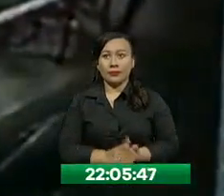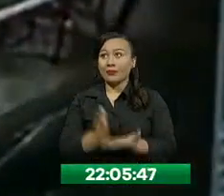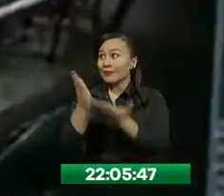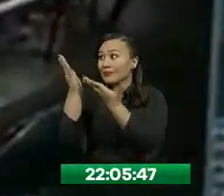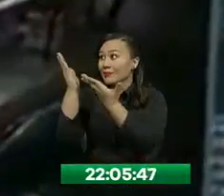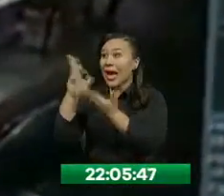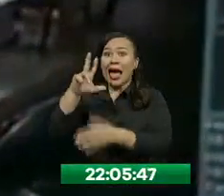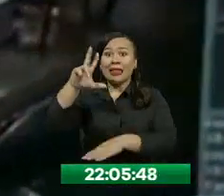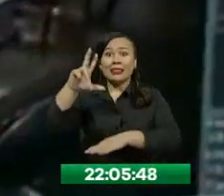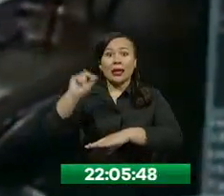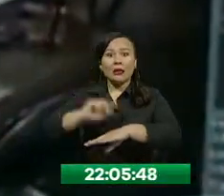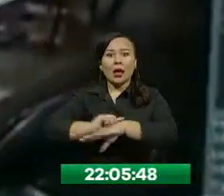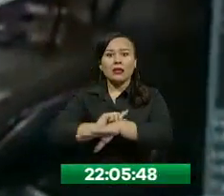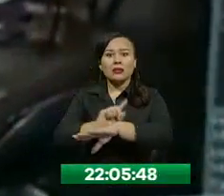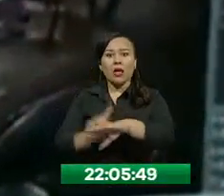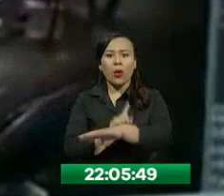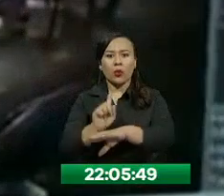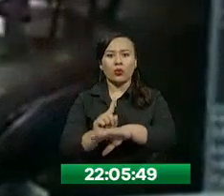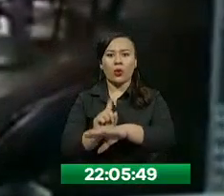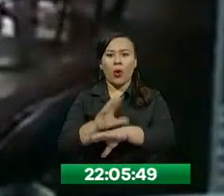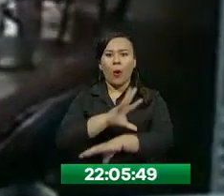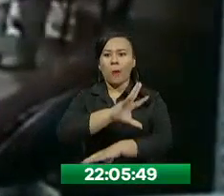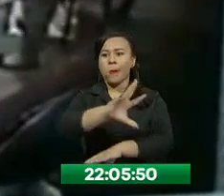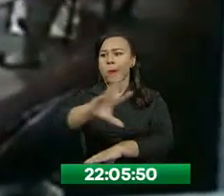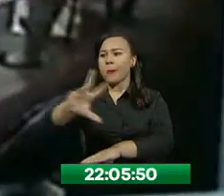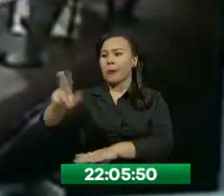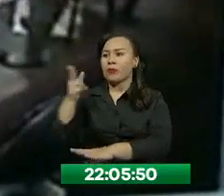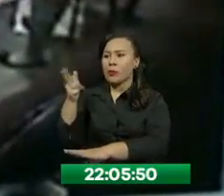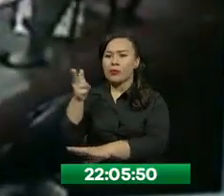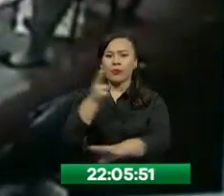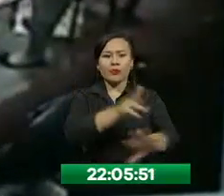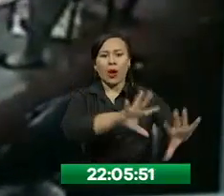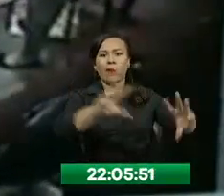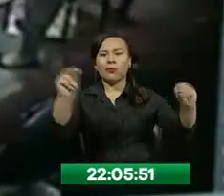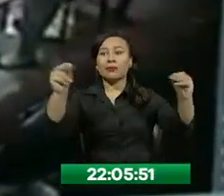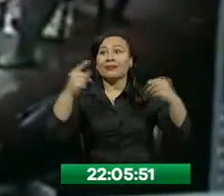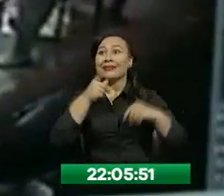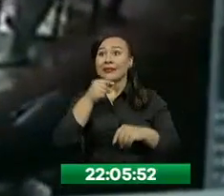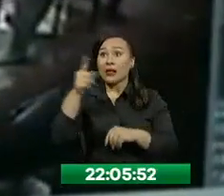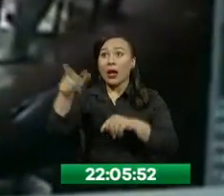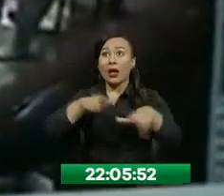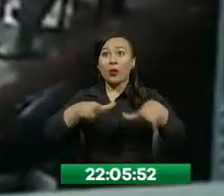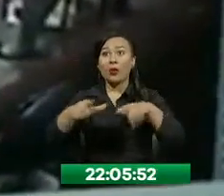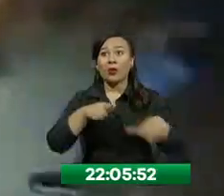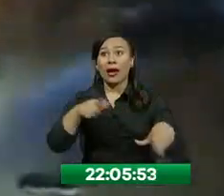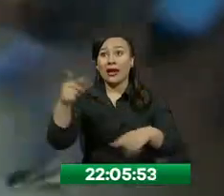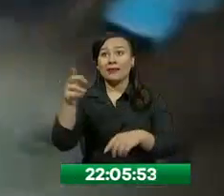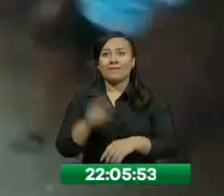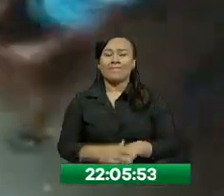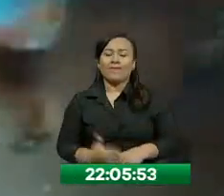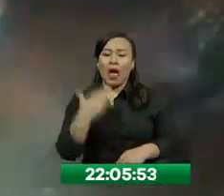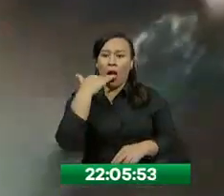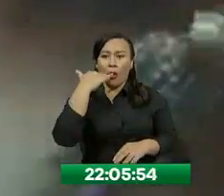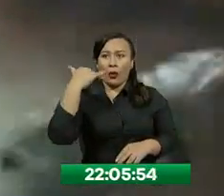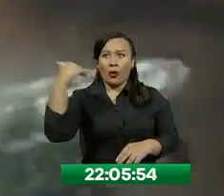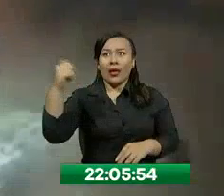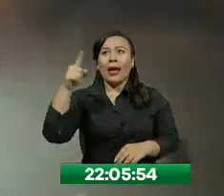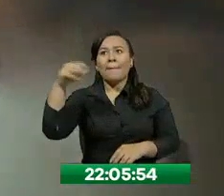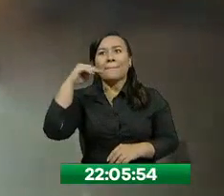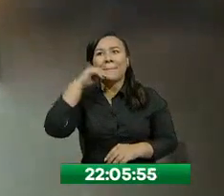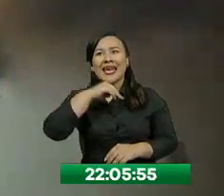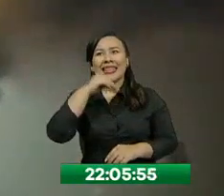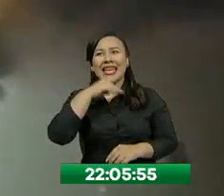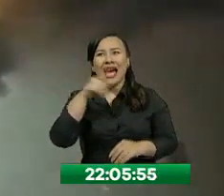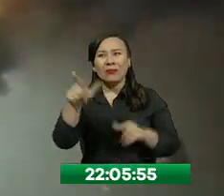30 segundos es el tiempo que le tomó a tres delincuentes realizar un robo a mano armada a clientes de una pizzería en la zona Rosa de Manta.